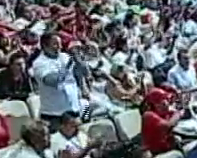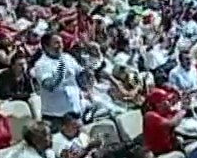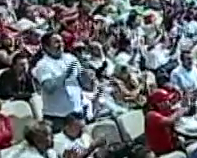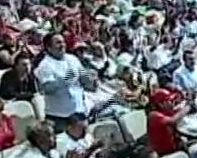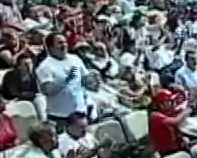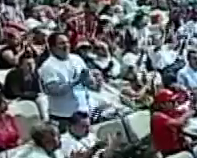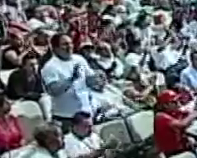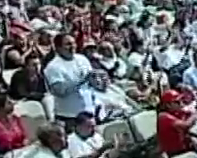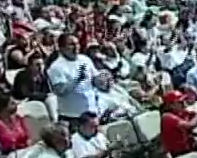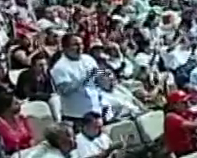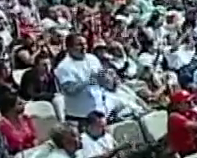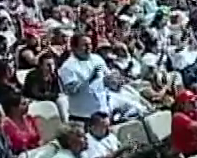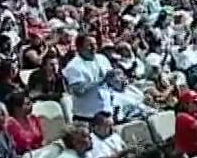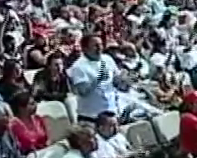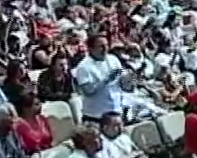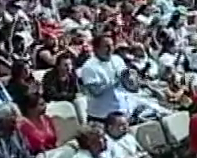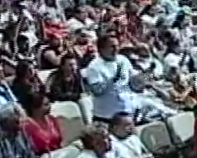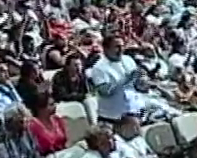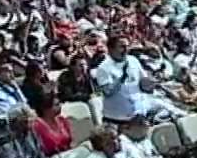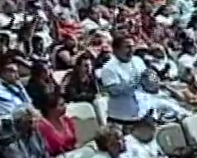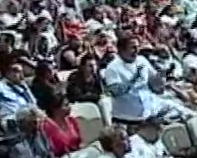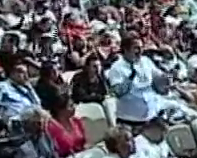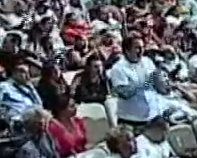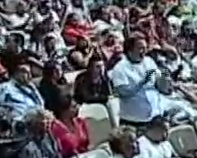quedar letra muerta.